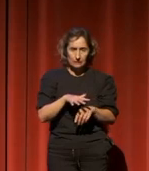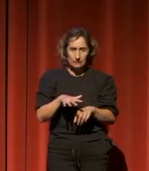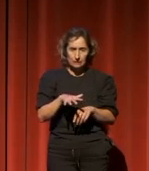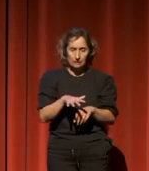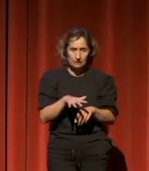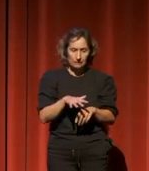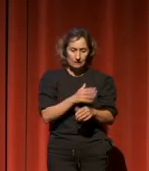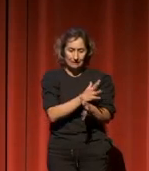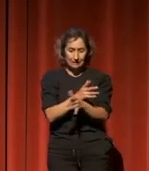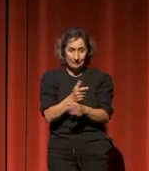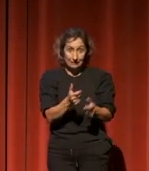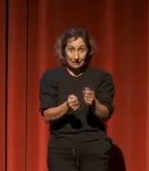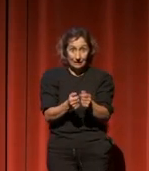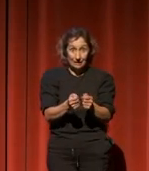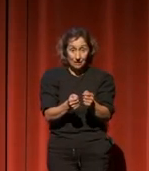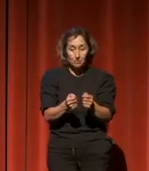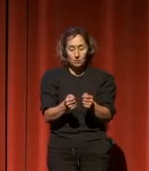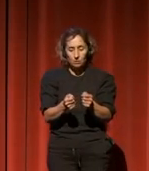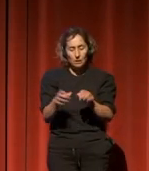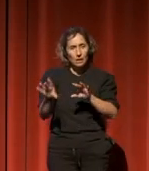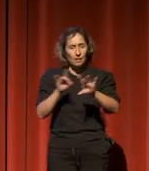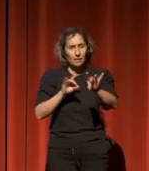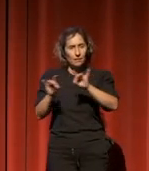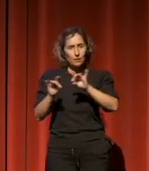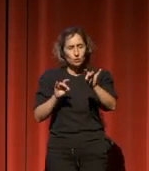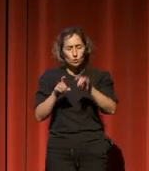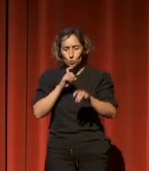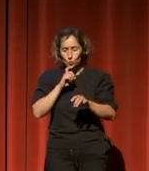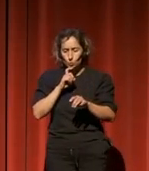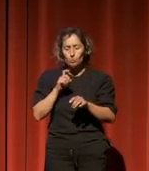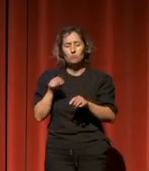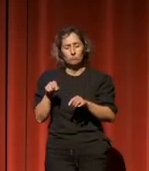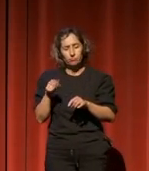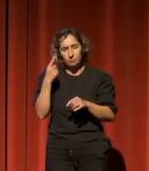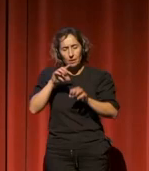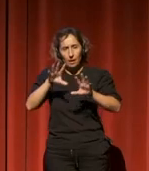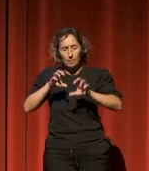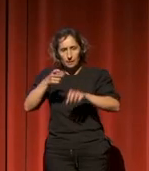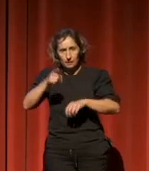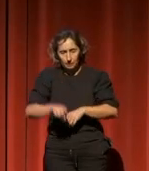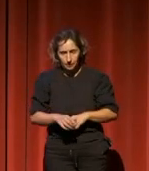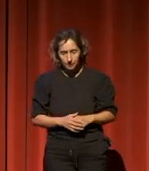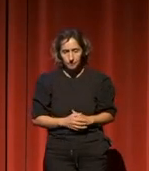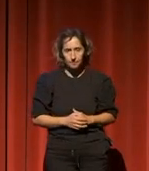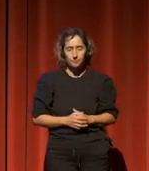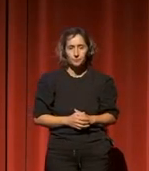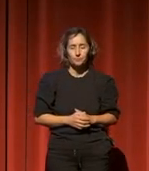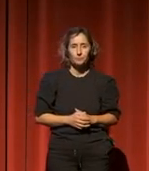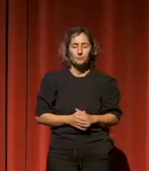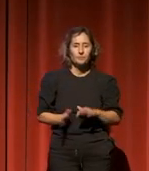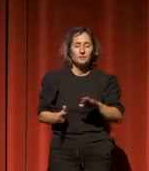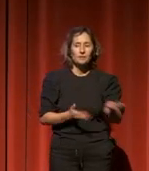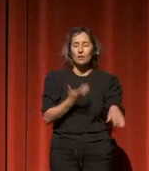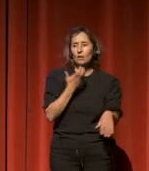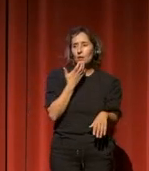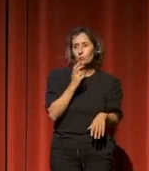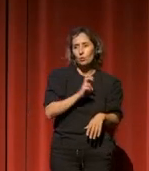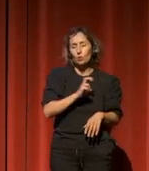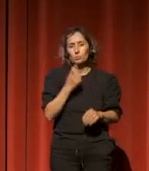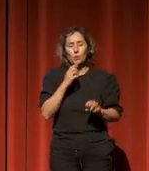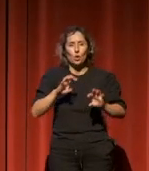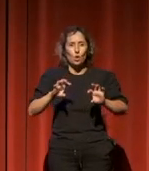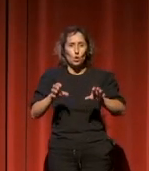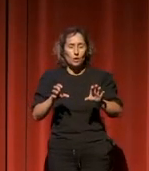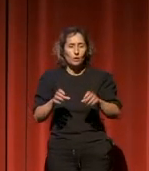zona Gaming así encontramos algunos otros ejemplos eh alrededor de radios comunitarias o